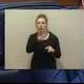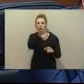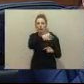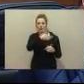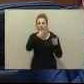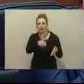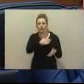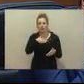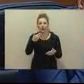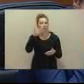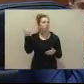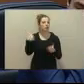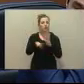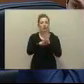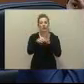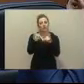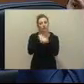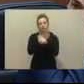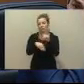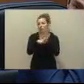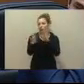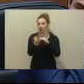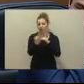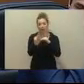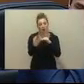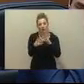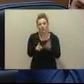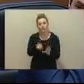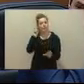Continúen trabajando y continúe distanciándose de lo que hizo la anterior consejera, que era de su partido.